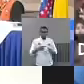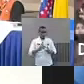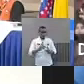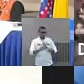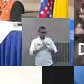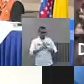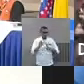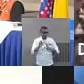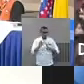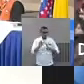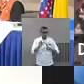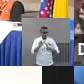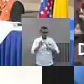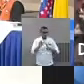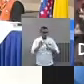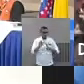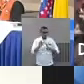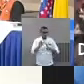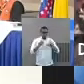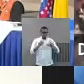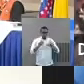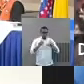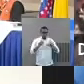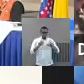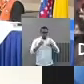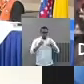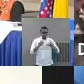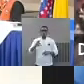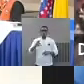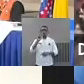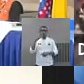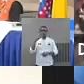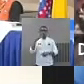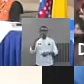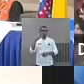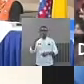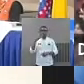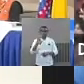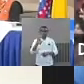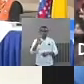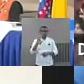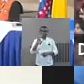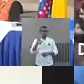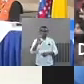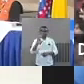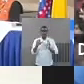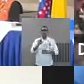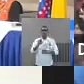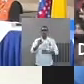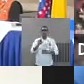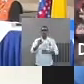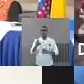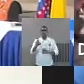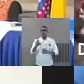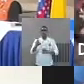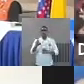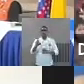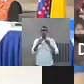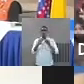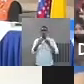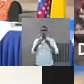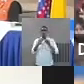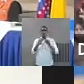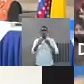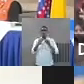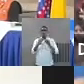Seguidamente iniciamos la mención de reconocimientos honoríficos a los graduados que por su rendimiento académico cumplen con los requisitos para ser acreedores